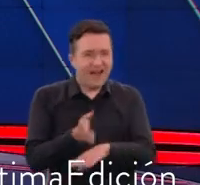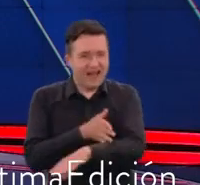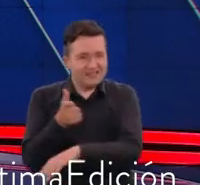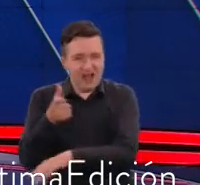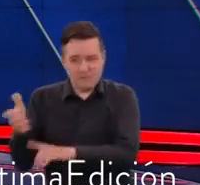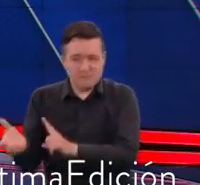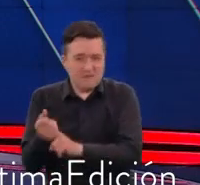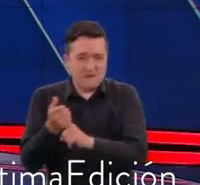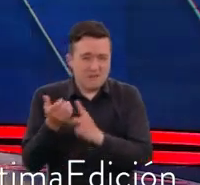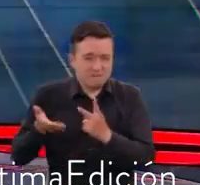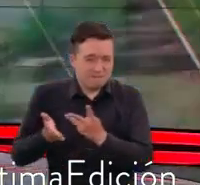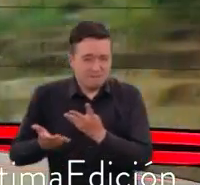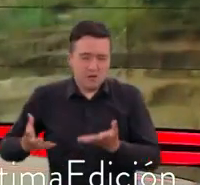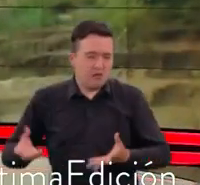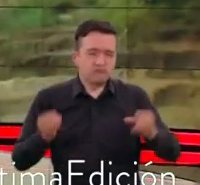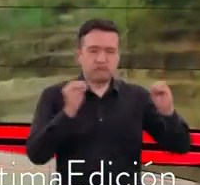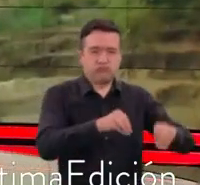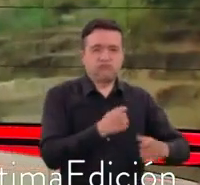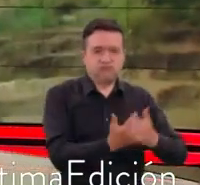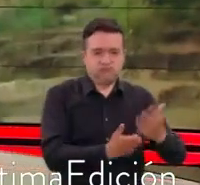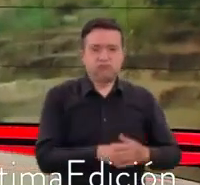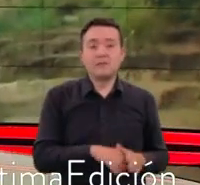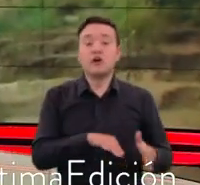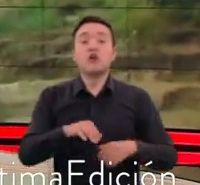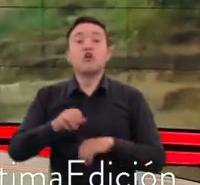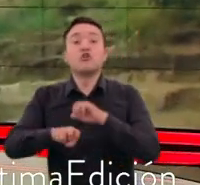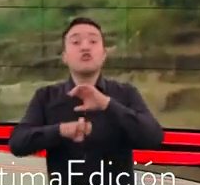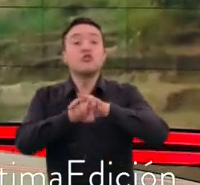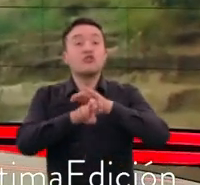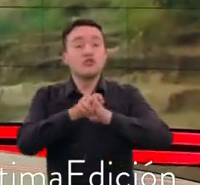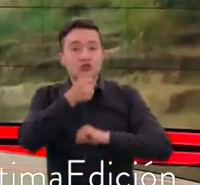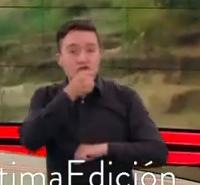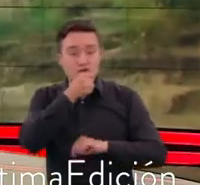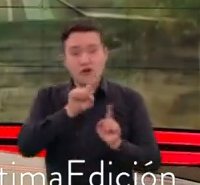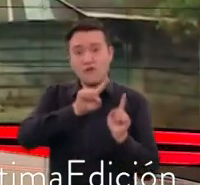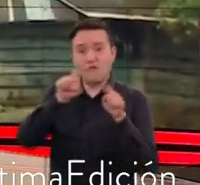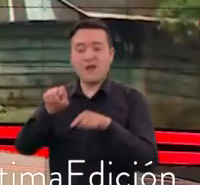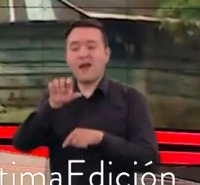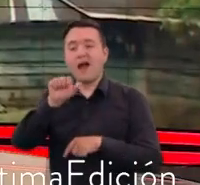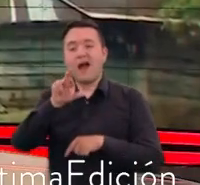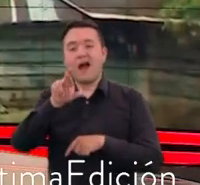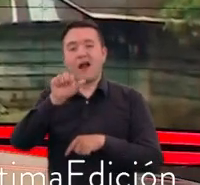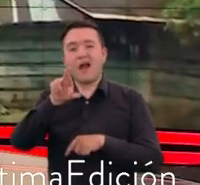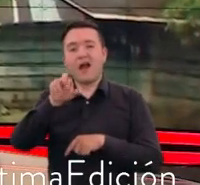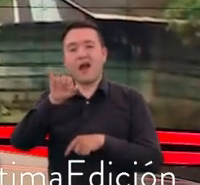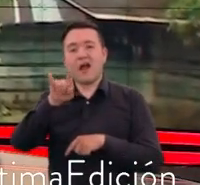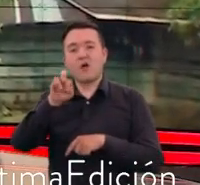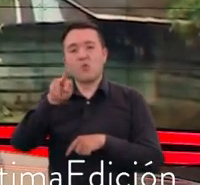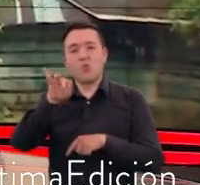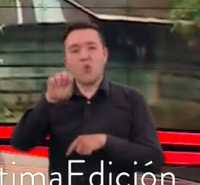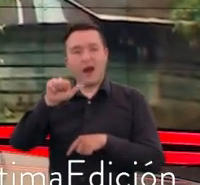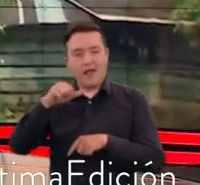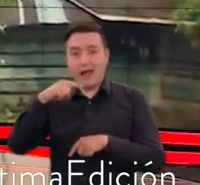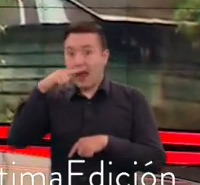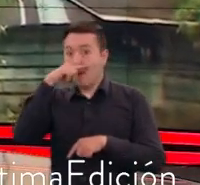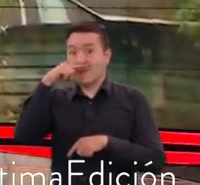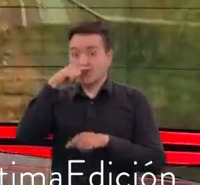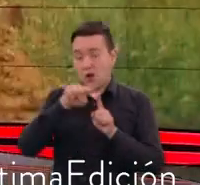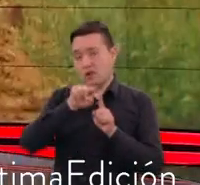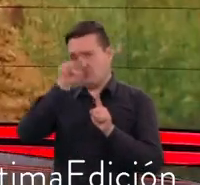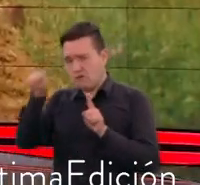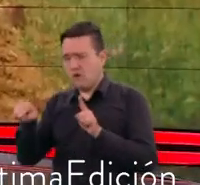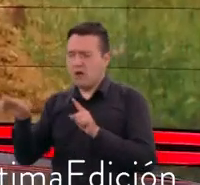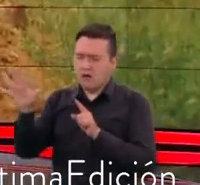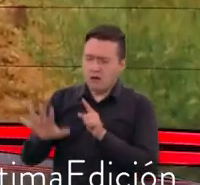un equipo de noticias caracol llegó hasta araraquara una población en medio de la amazonía donde sus habitantes denuncian el abandono del